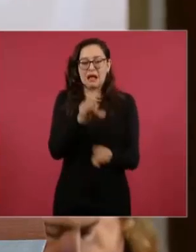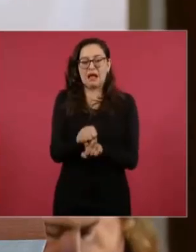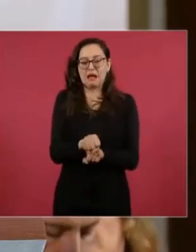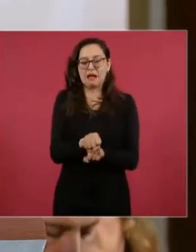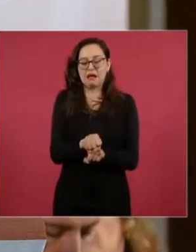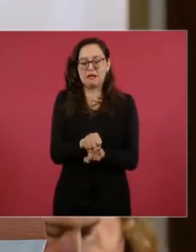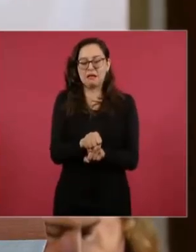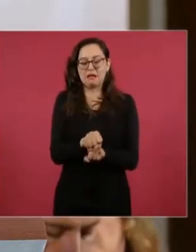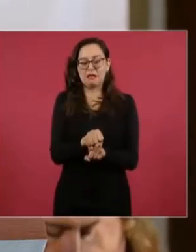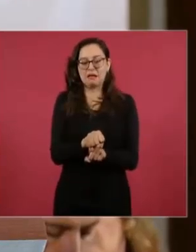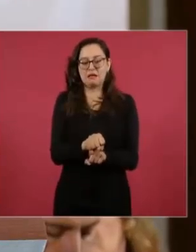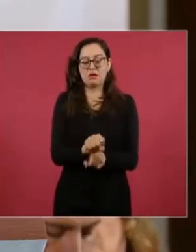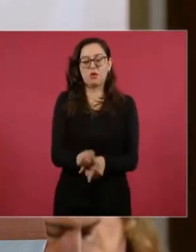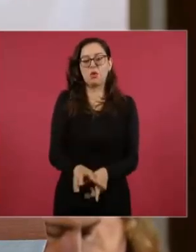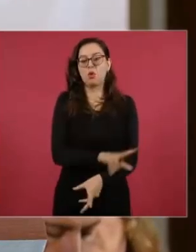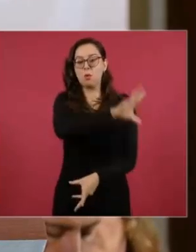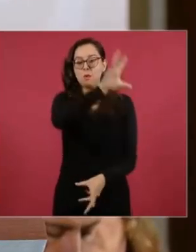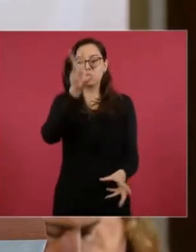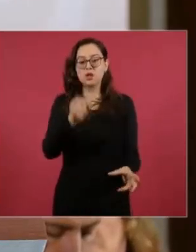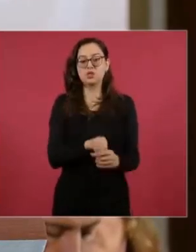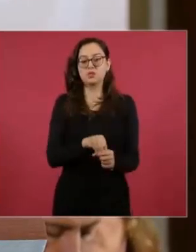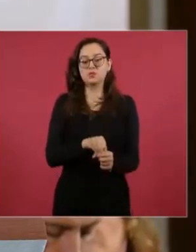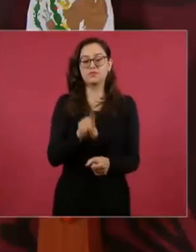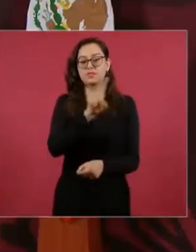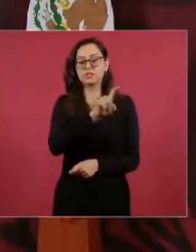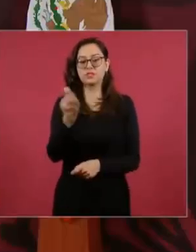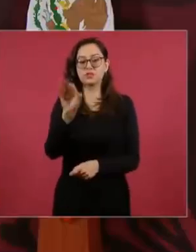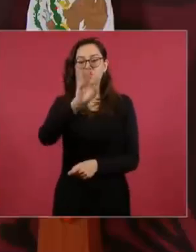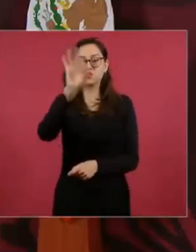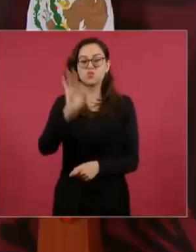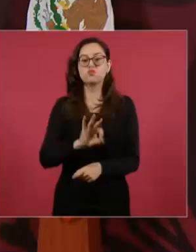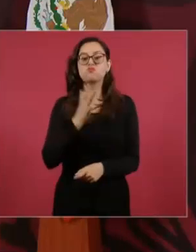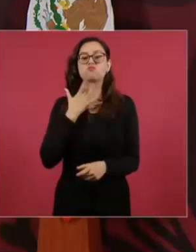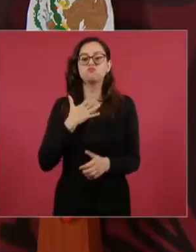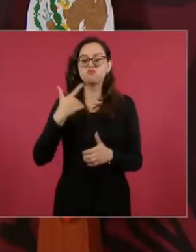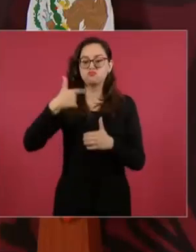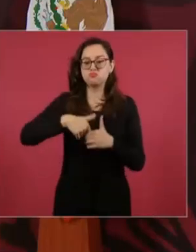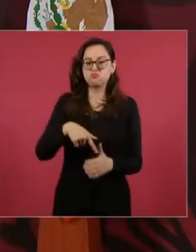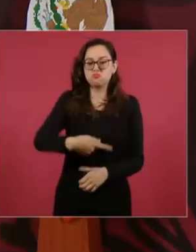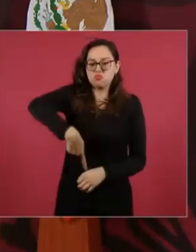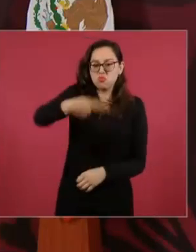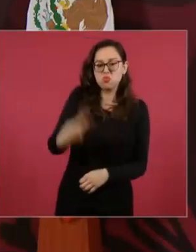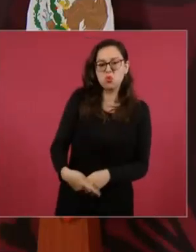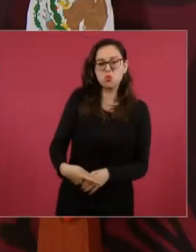autosuficiencia completa, para no depender de nadie.